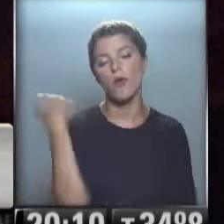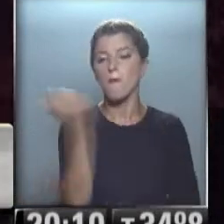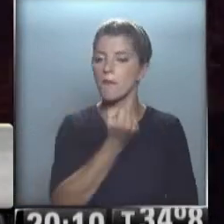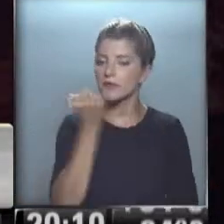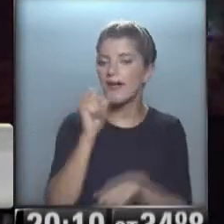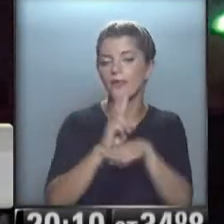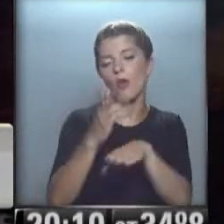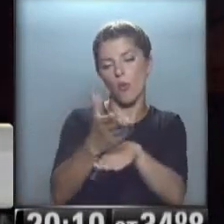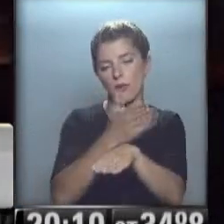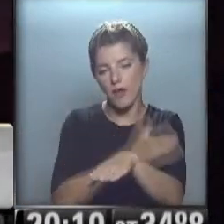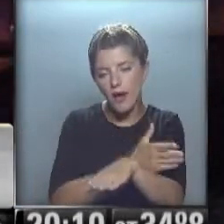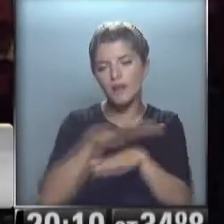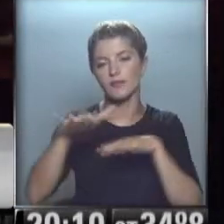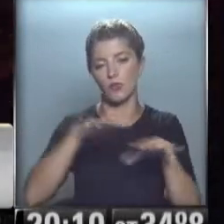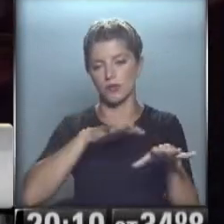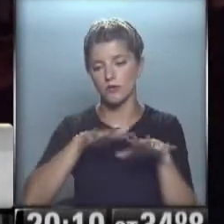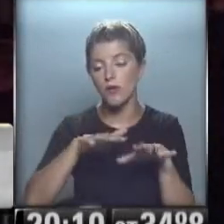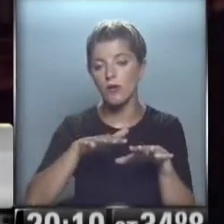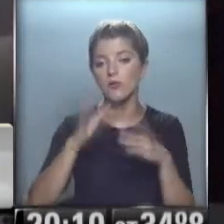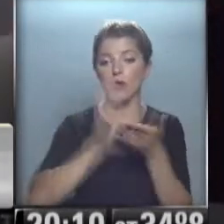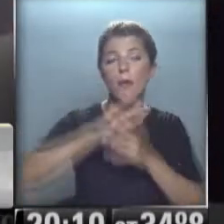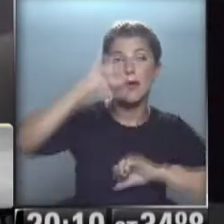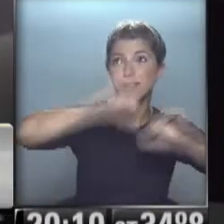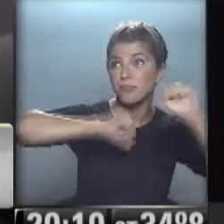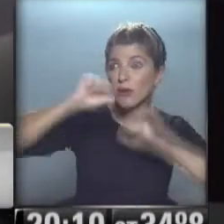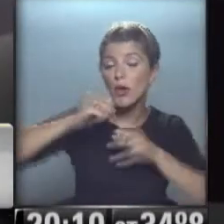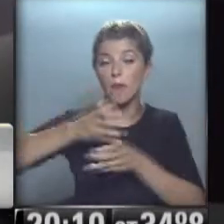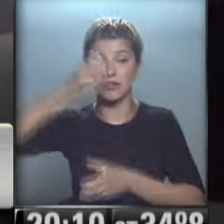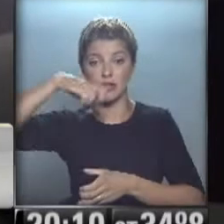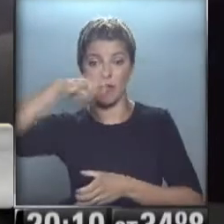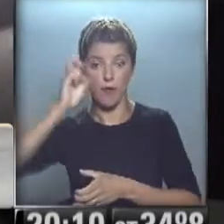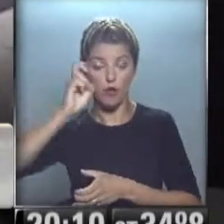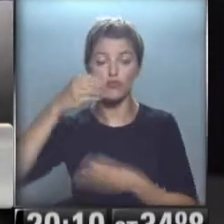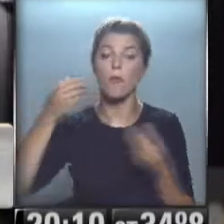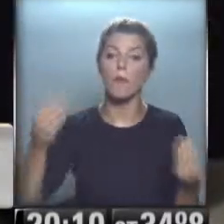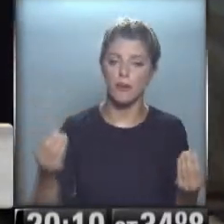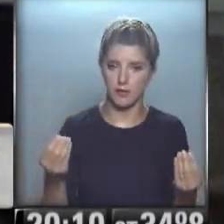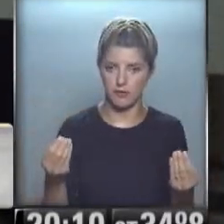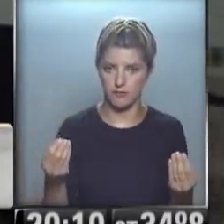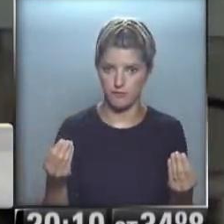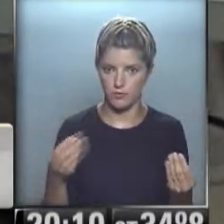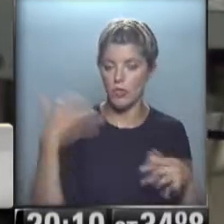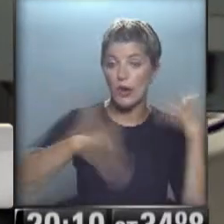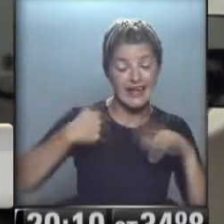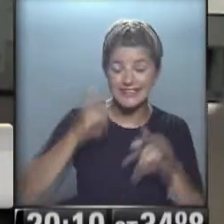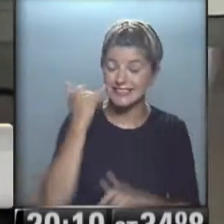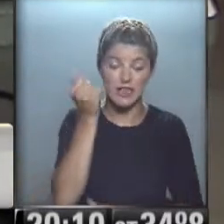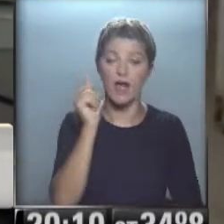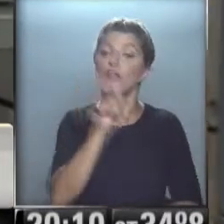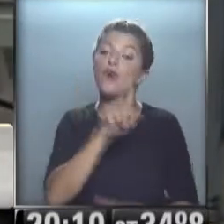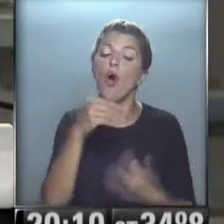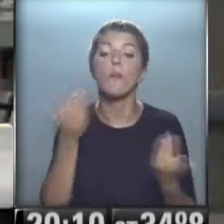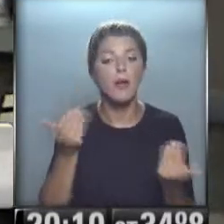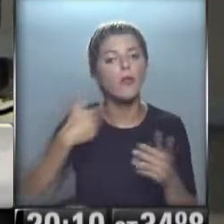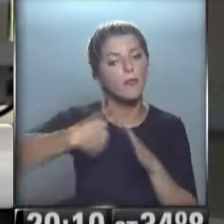prevenir todos los traumatismos relacionados a la pirotecnia y a los corchos, porque no necesariamente son de urgencia inmediata, pero muchas veces